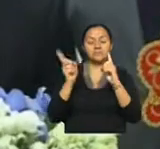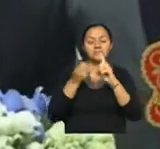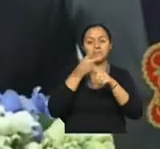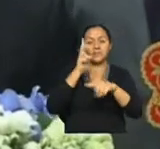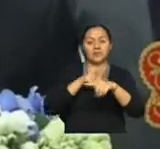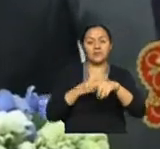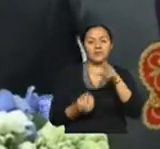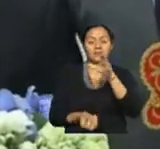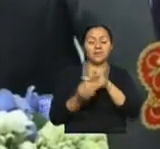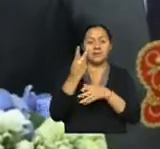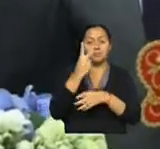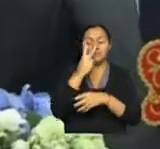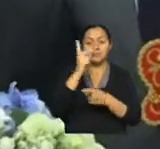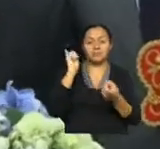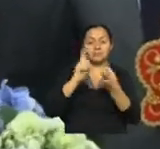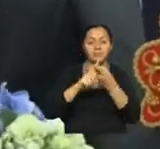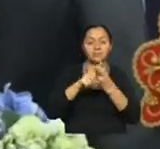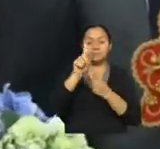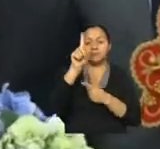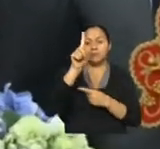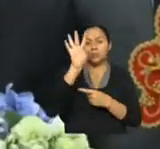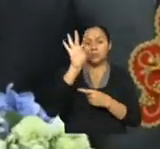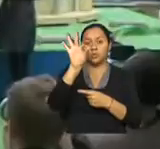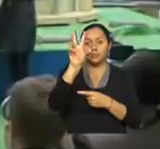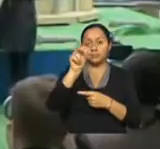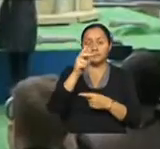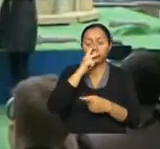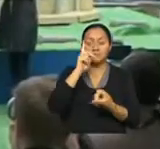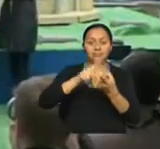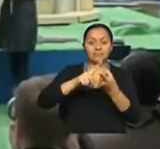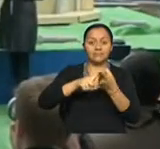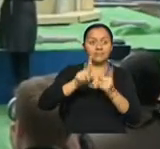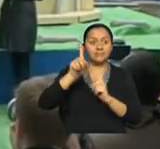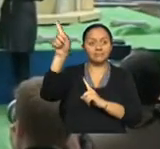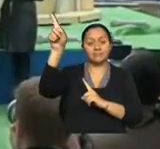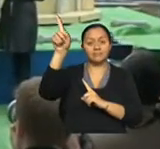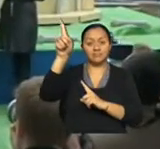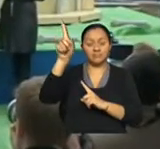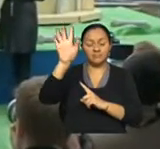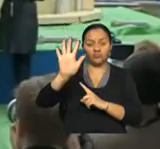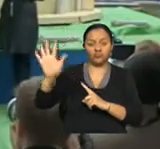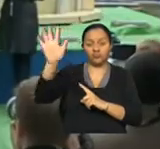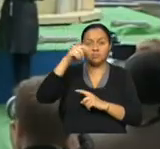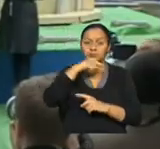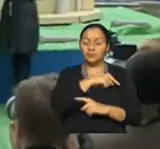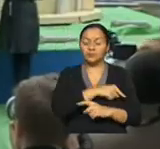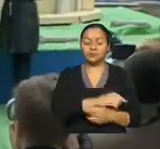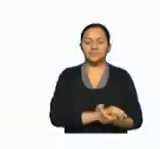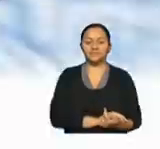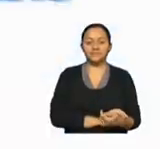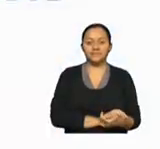la creación del torneo en 1930 que el Mundial se disputa en un país de la Europa del Este.